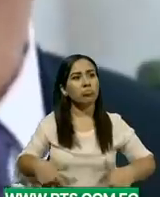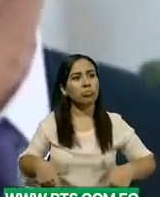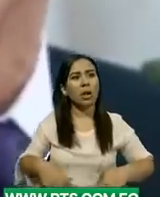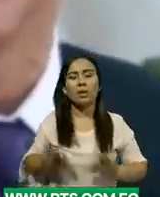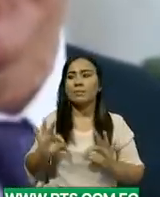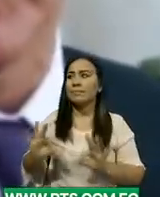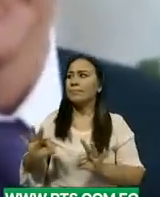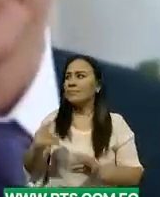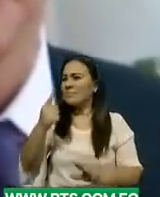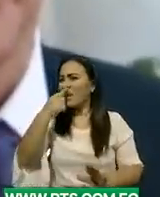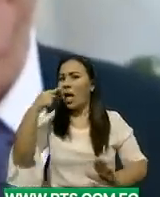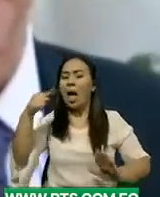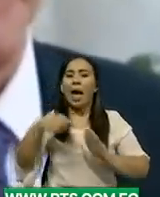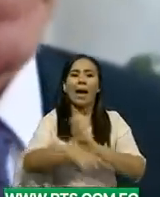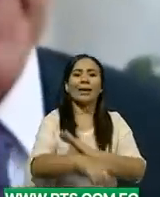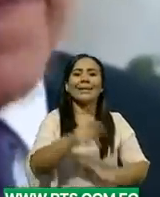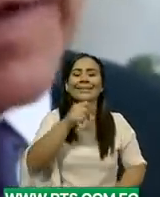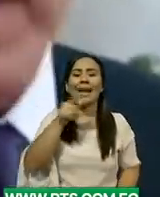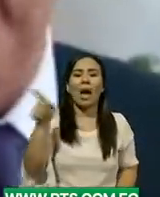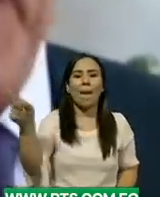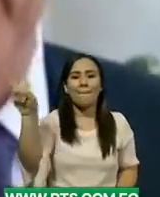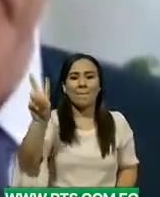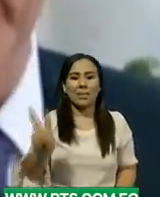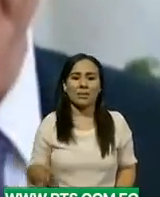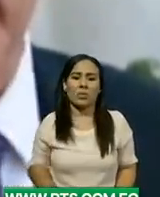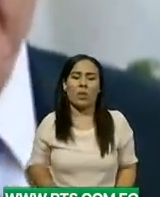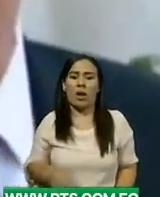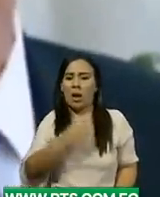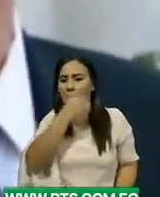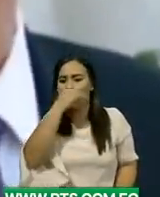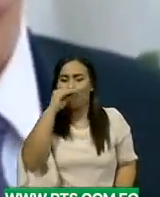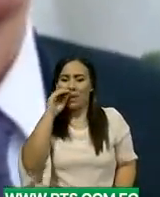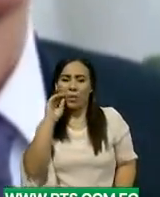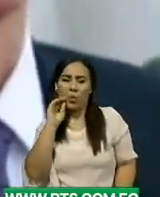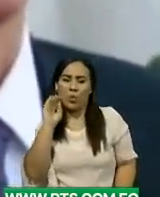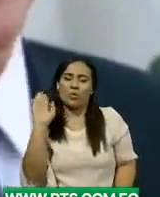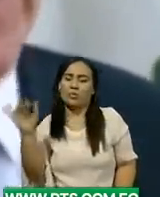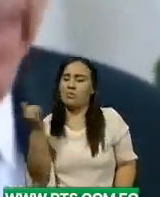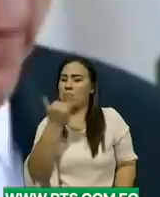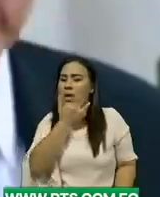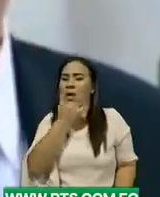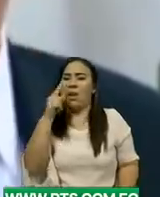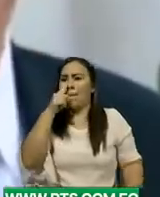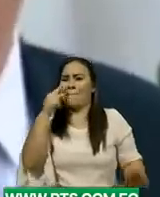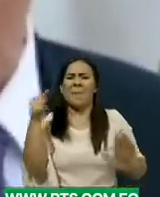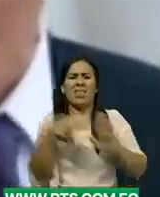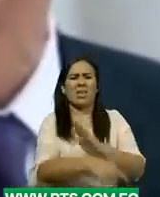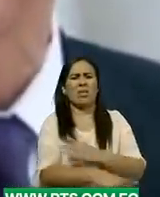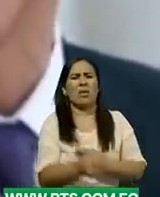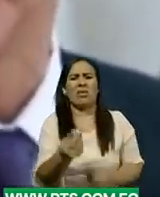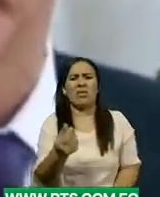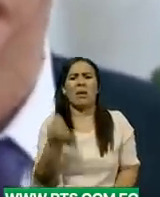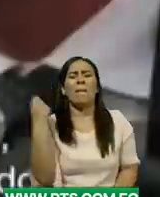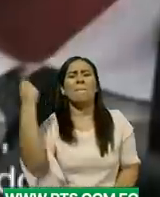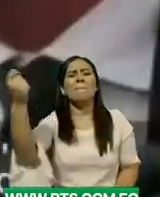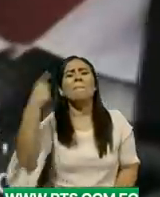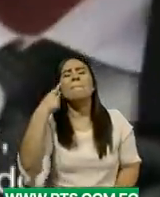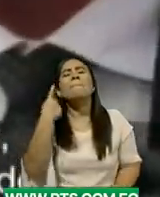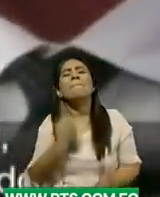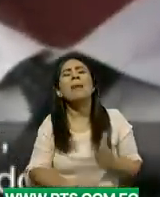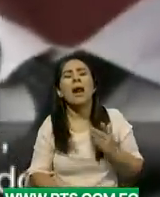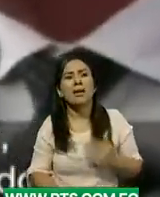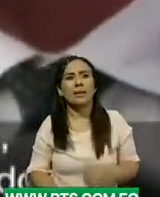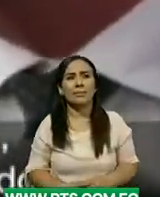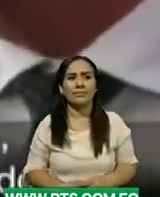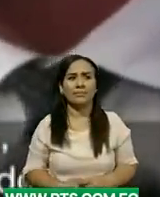respecto a la intromisión de países en los procesos internos democráticos. Corrupción en